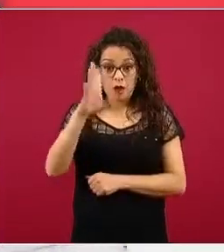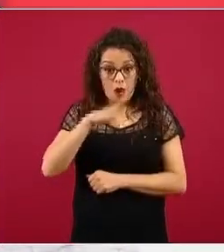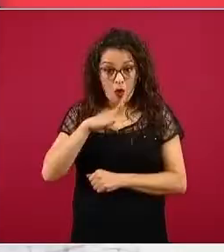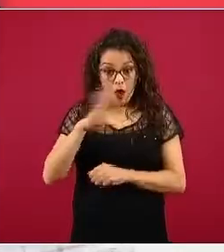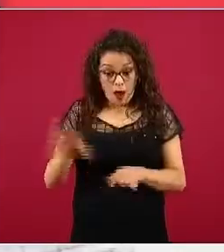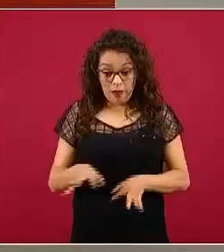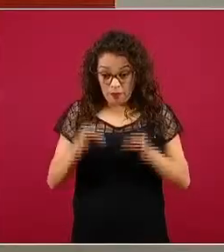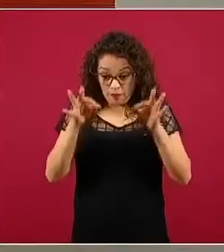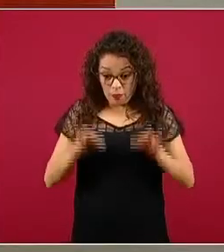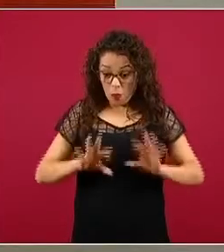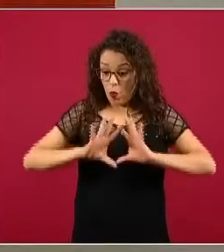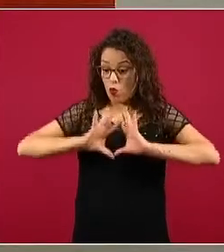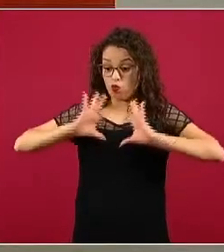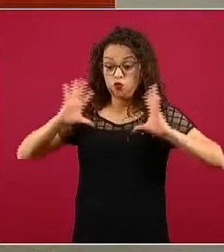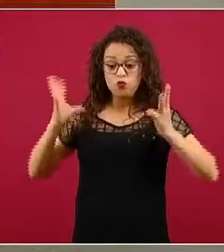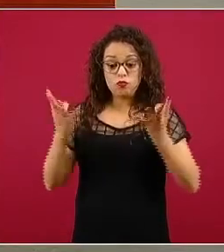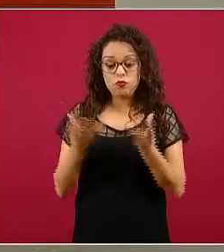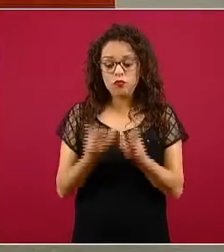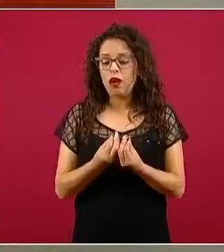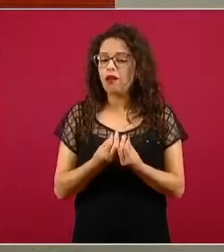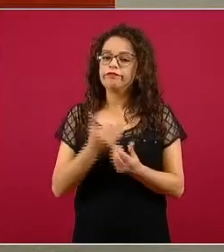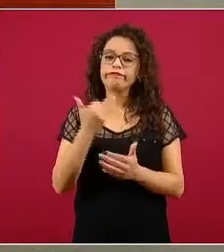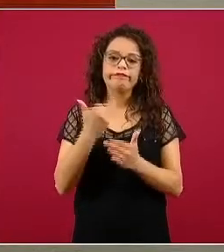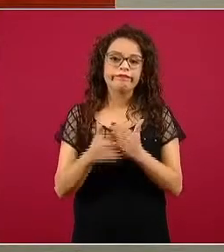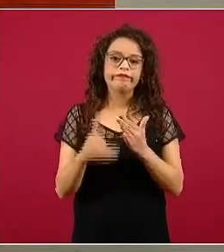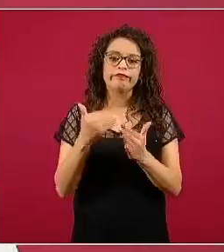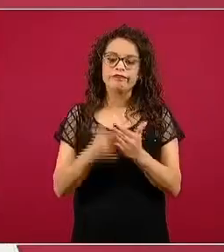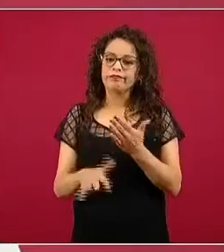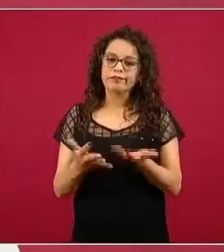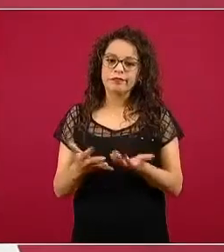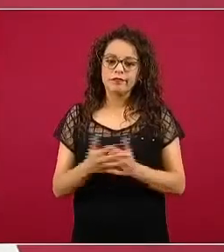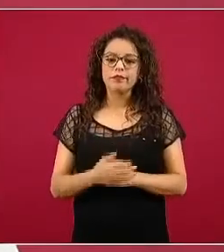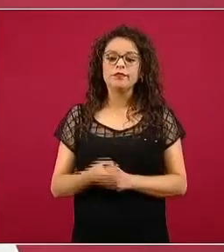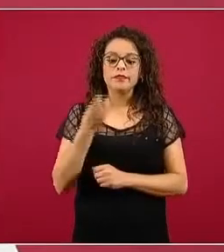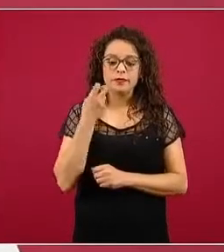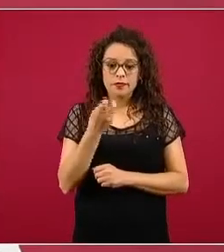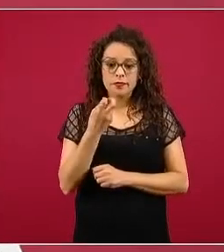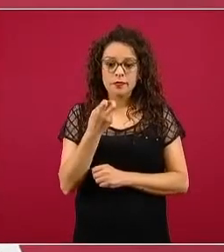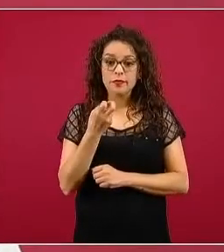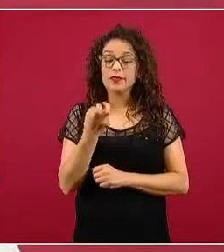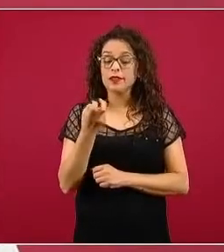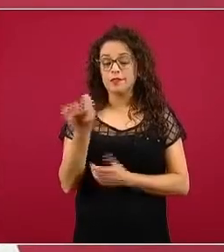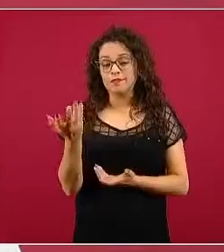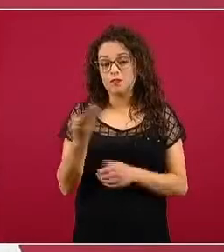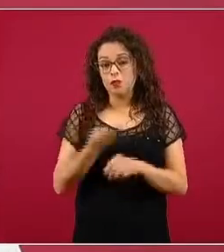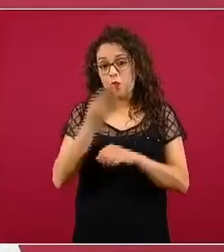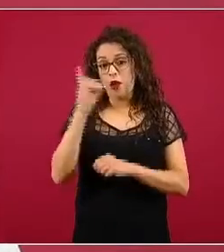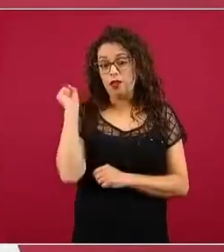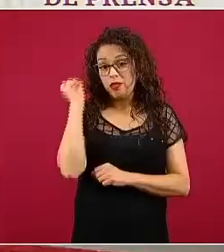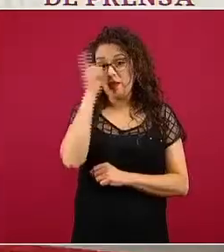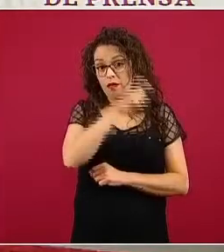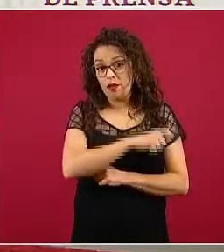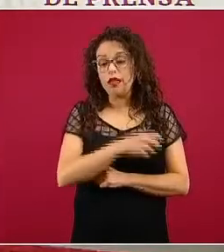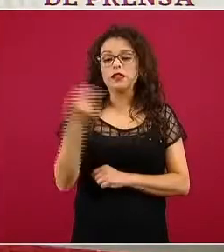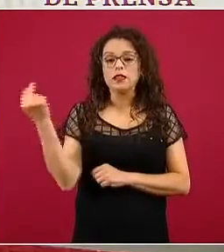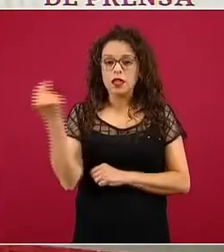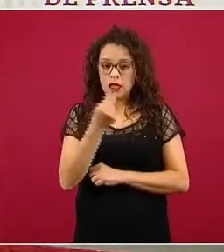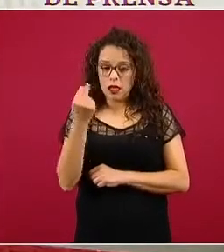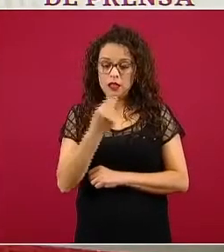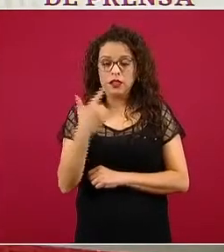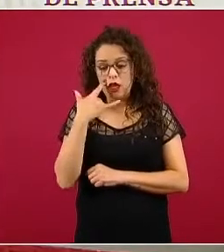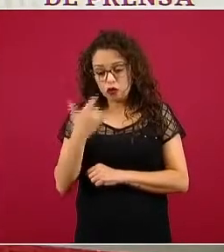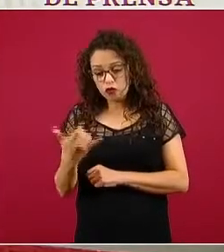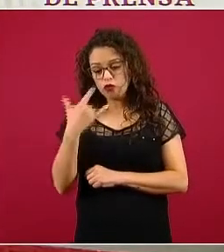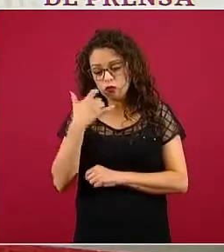las coberturas o inclusive de las capacidades. Por lo tanto, es un tema que se tiene que seguir trabajando para